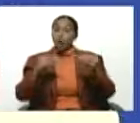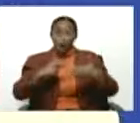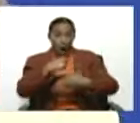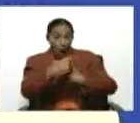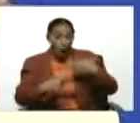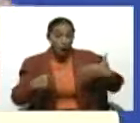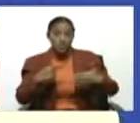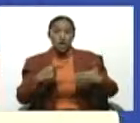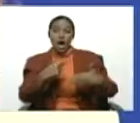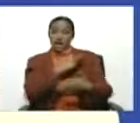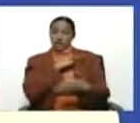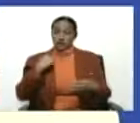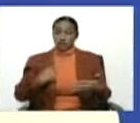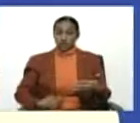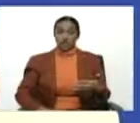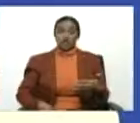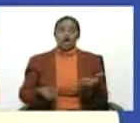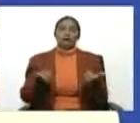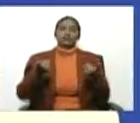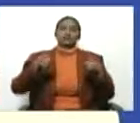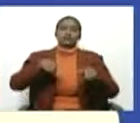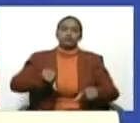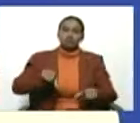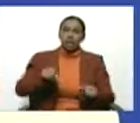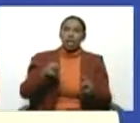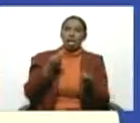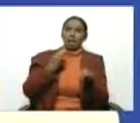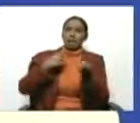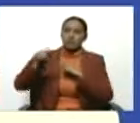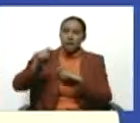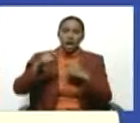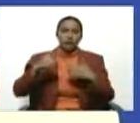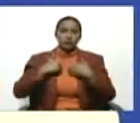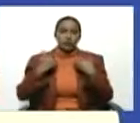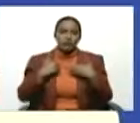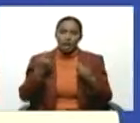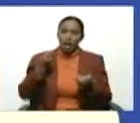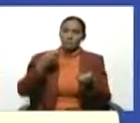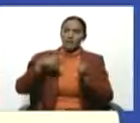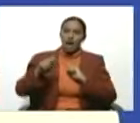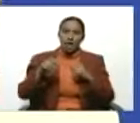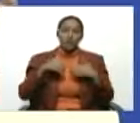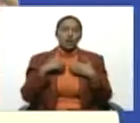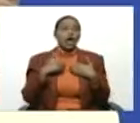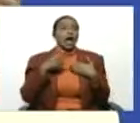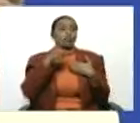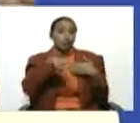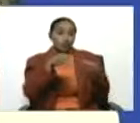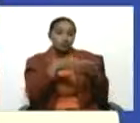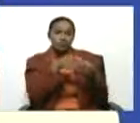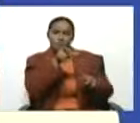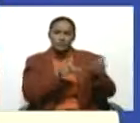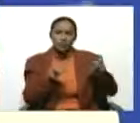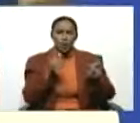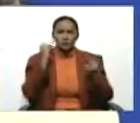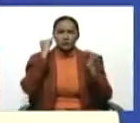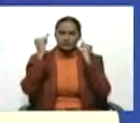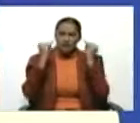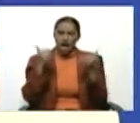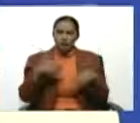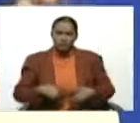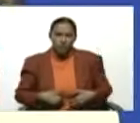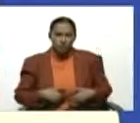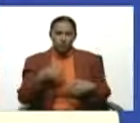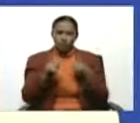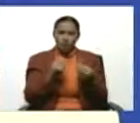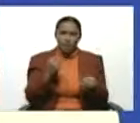después entonces china aprendió y antes de ello china tenía un plan de liberalizar el capital pero entonces ellos decidieron ante